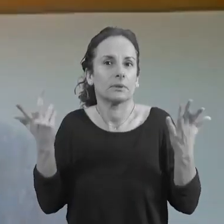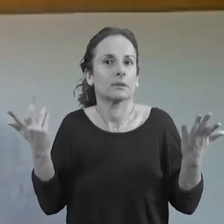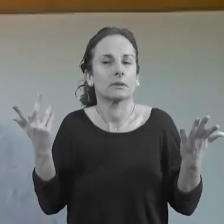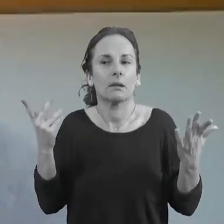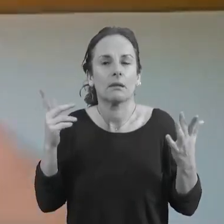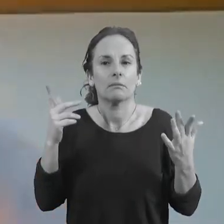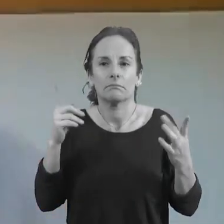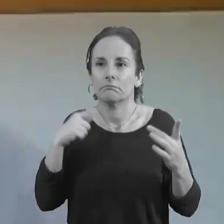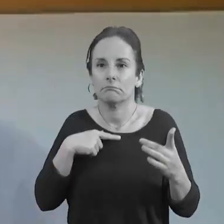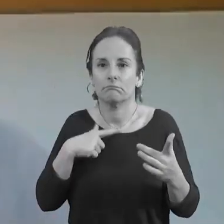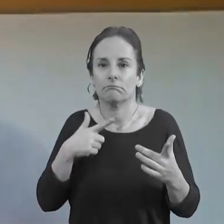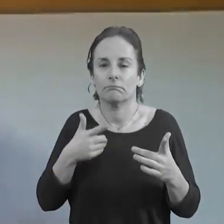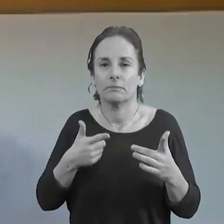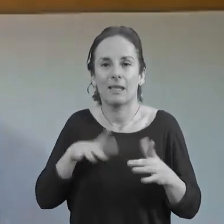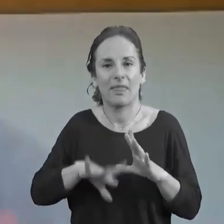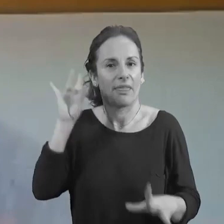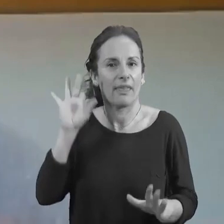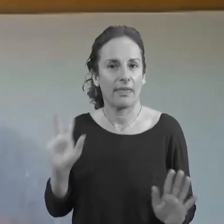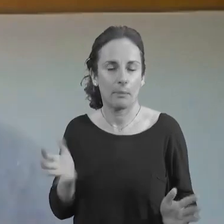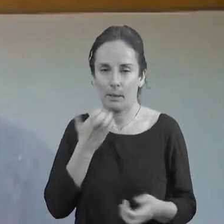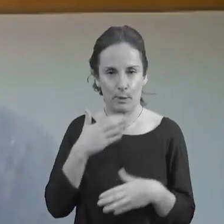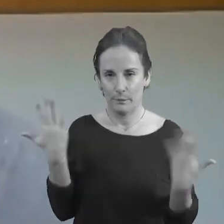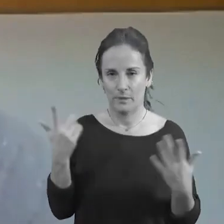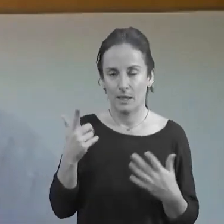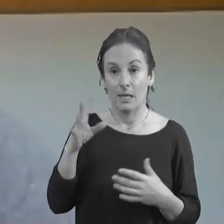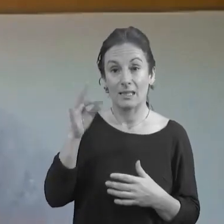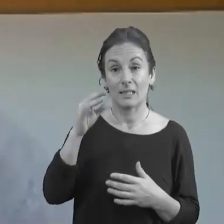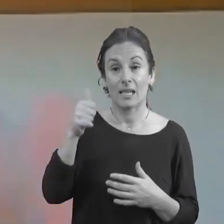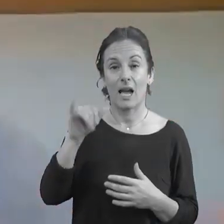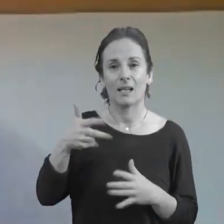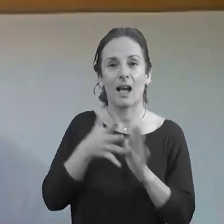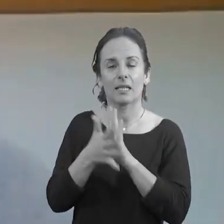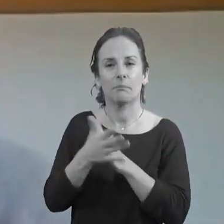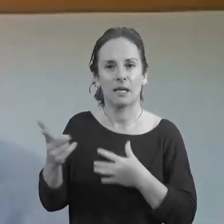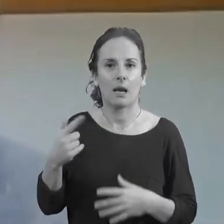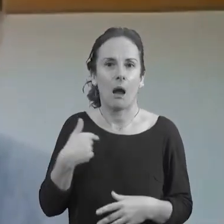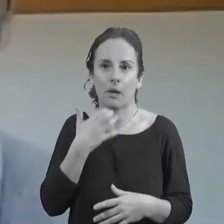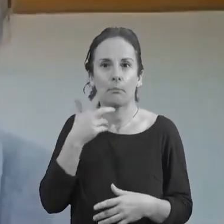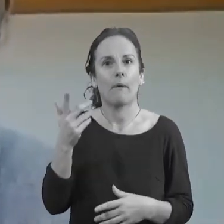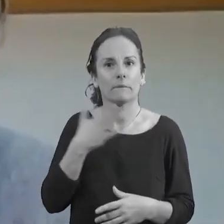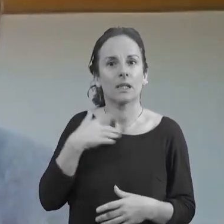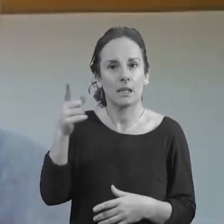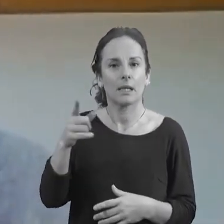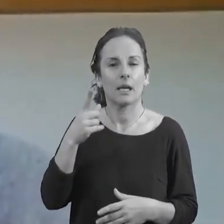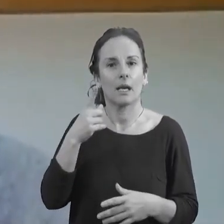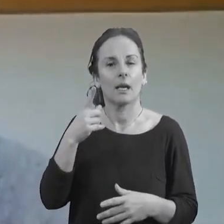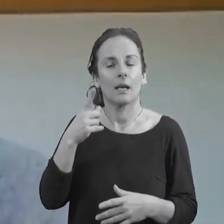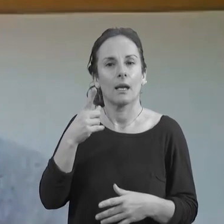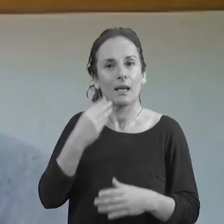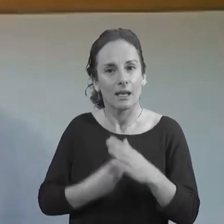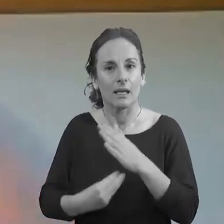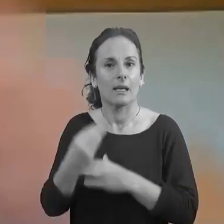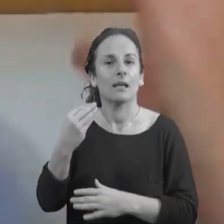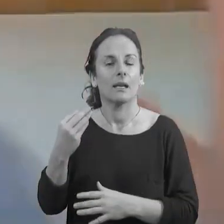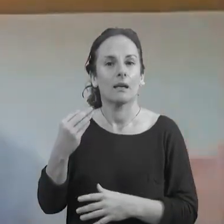su vivencia de cómo una pues quiere ser madre, ¿no? Pues en nuestro caso no quisimos nunca ser padres, pero no por una cuestión